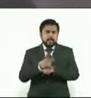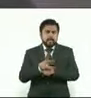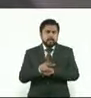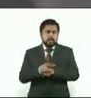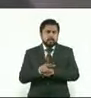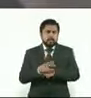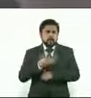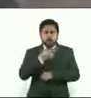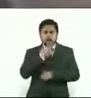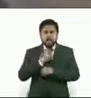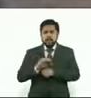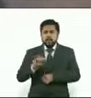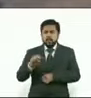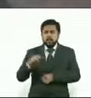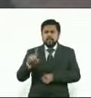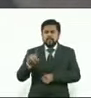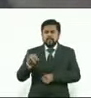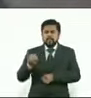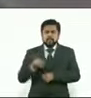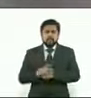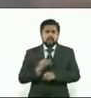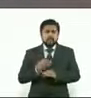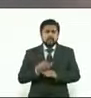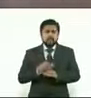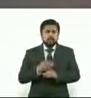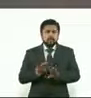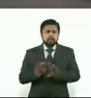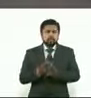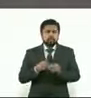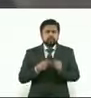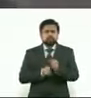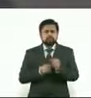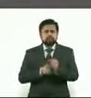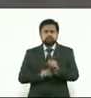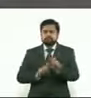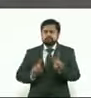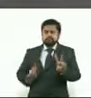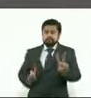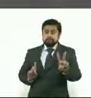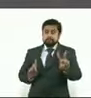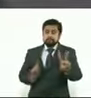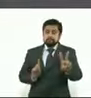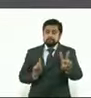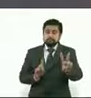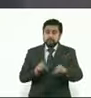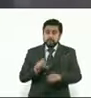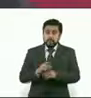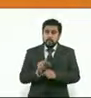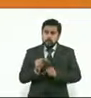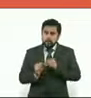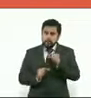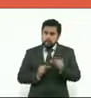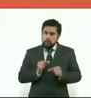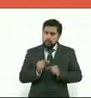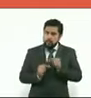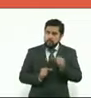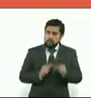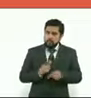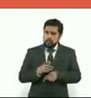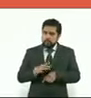escena de los punteros. Pero Ondiati está regresando poco a poco. Darío Castro y Eloy